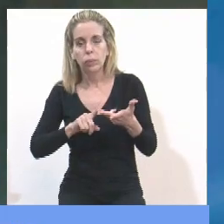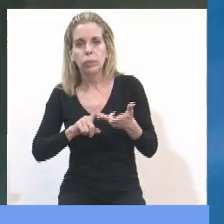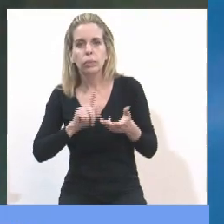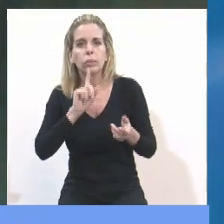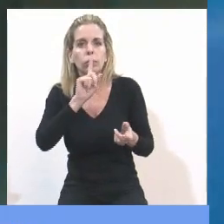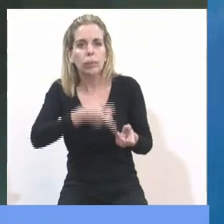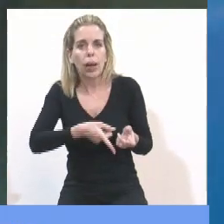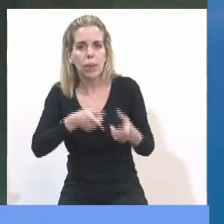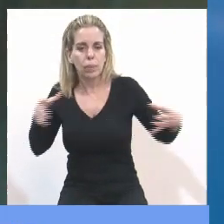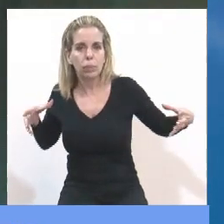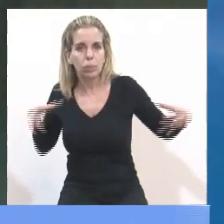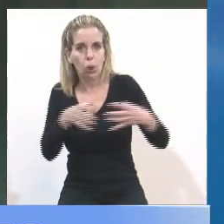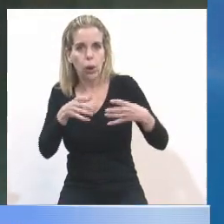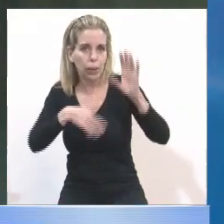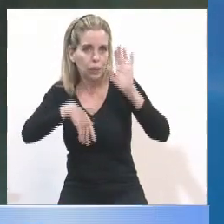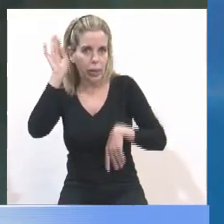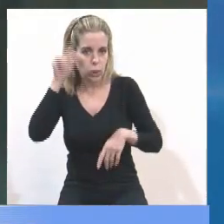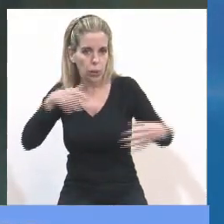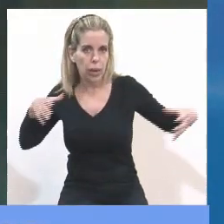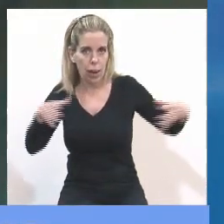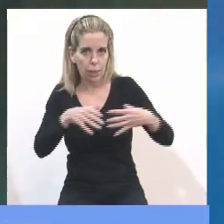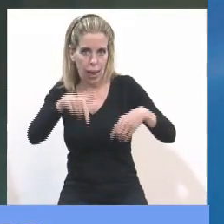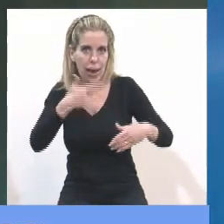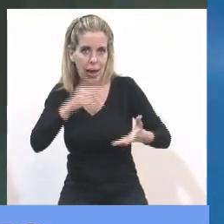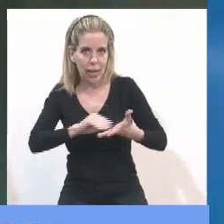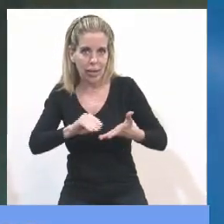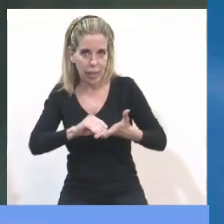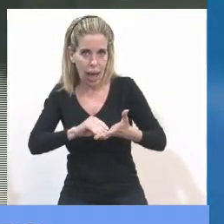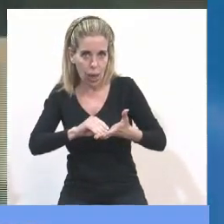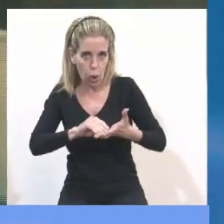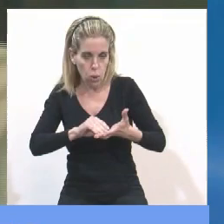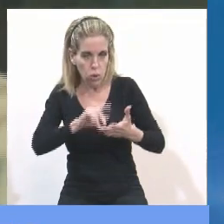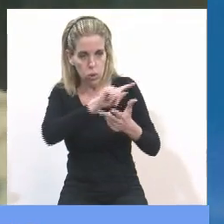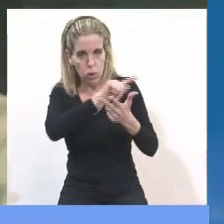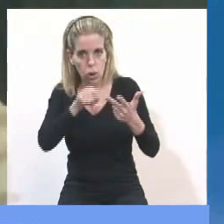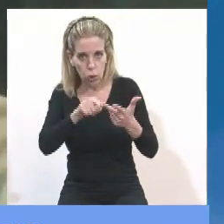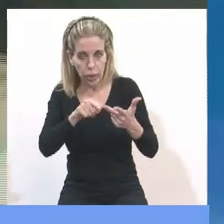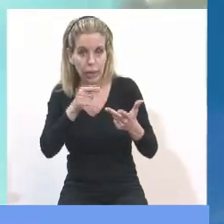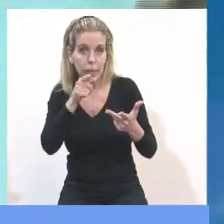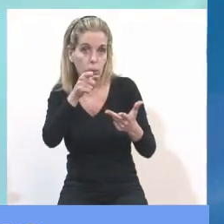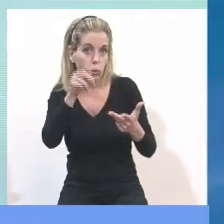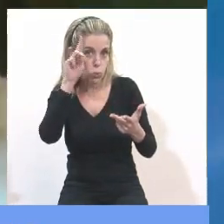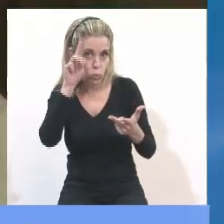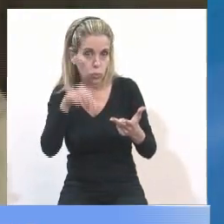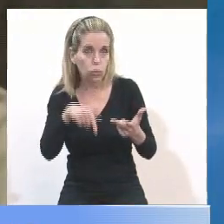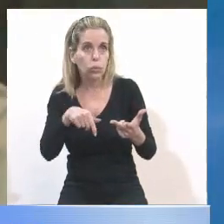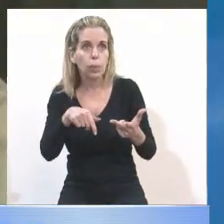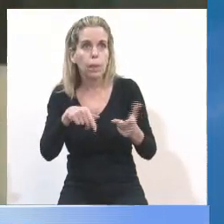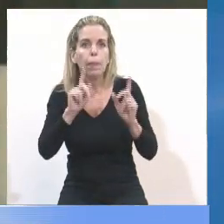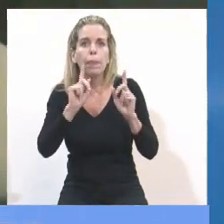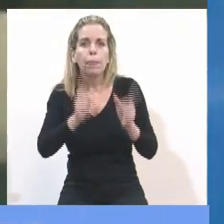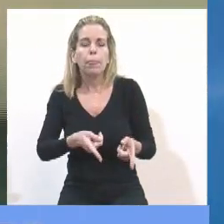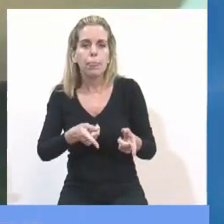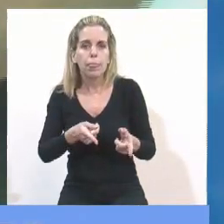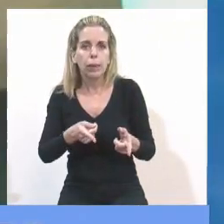lo dice el bloque mayoritario de este Senado en la Nación, sino que, si usted me permite, le